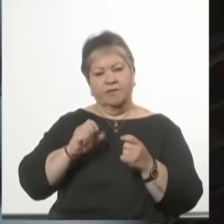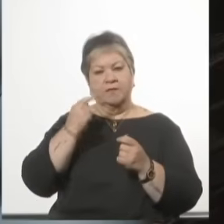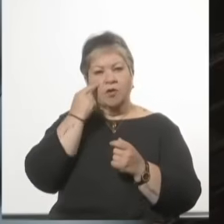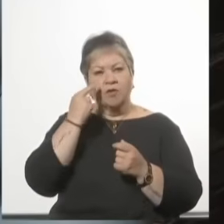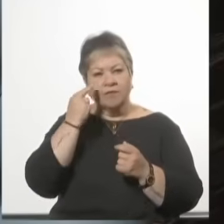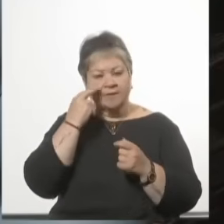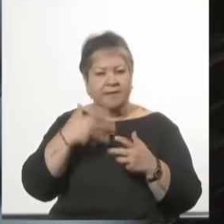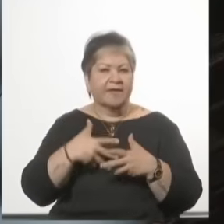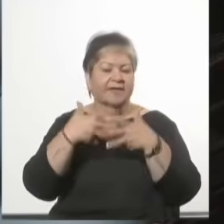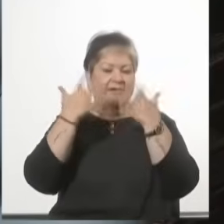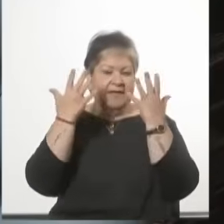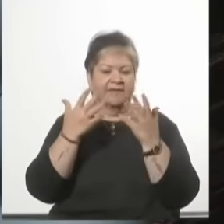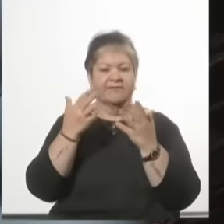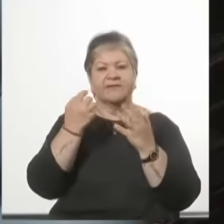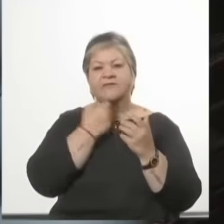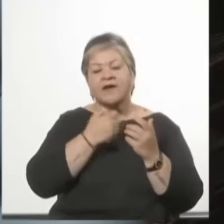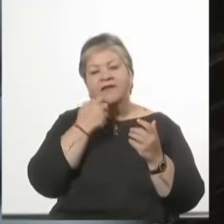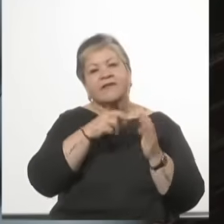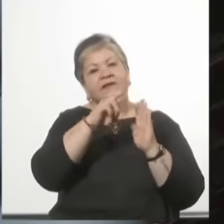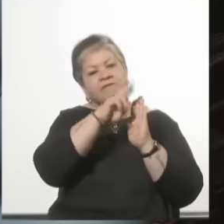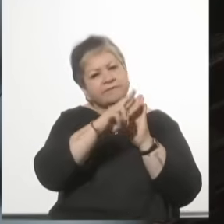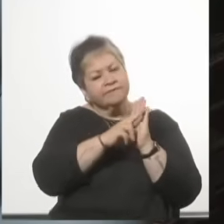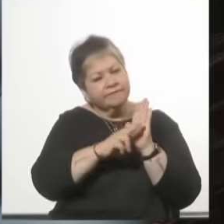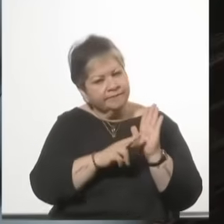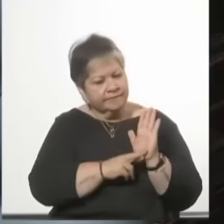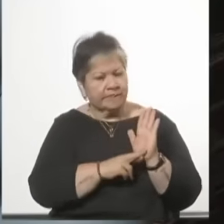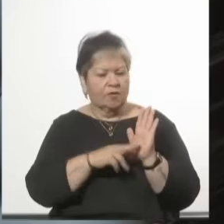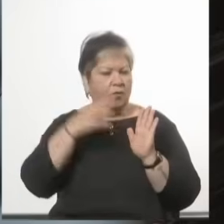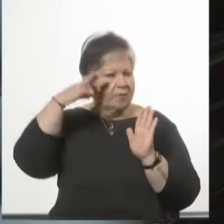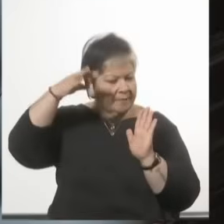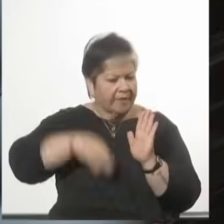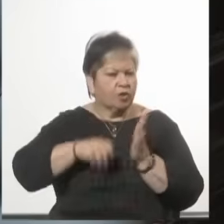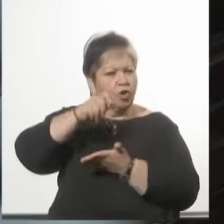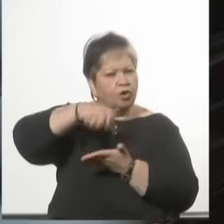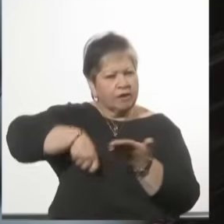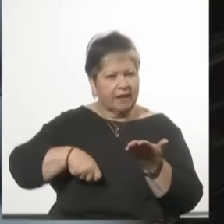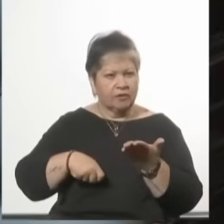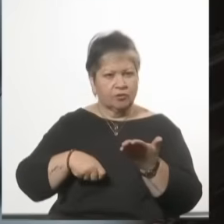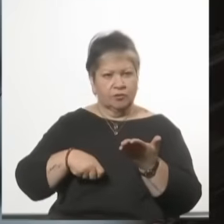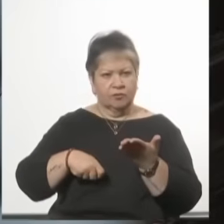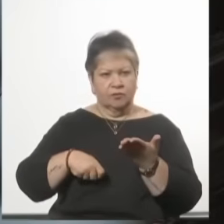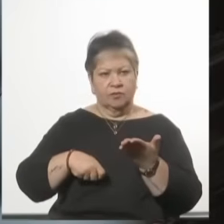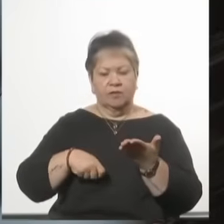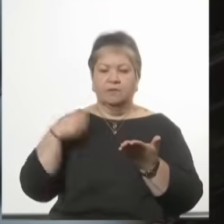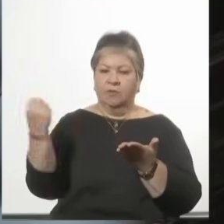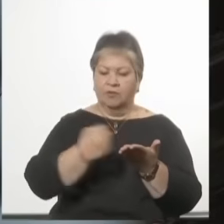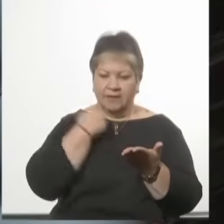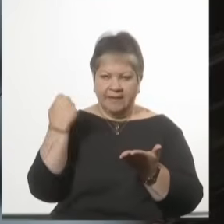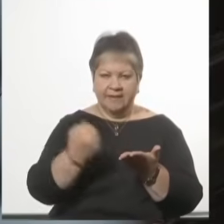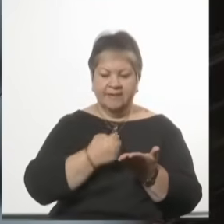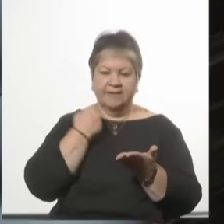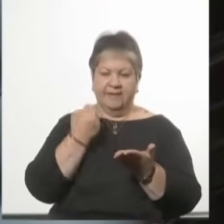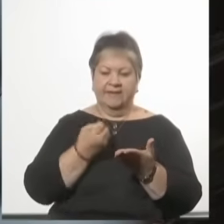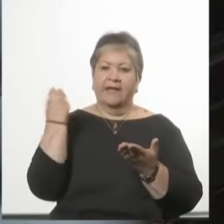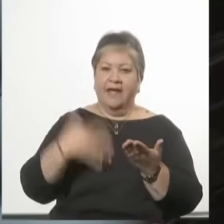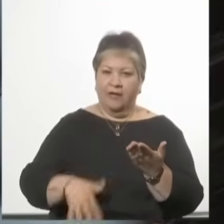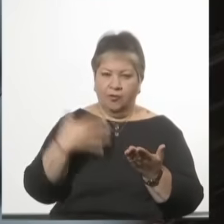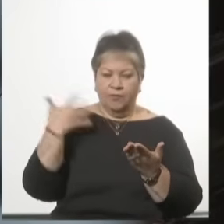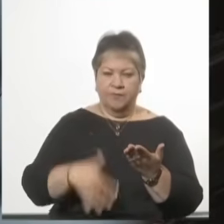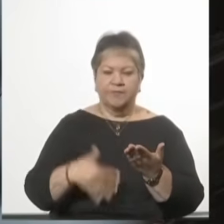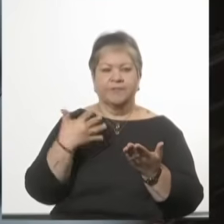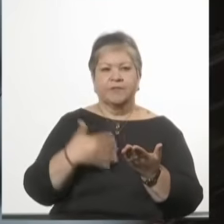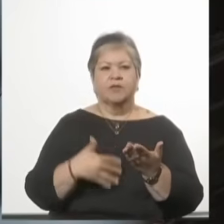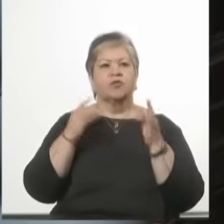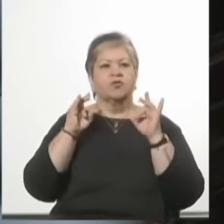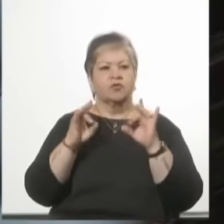indicios de irregularidades vinculadas con la garantía de cumplimiento de un contrato muy importante y oneroso, únicamente